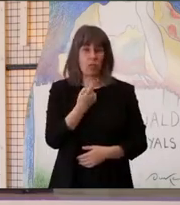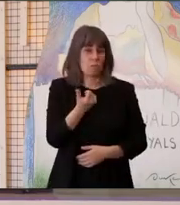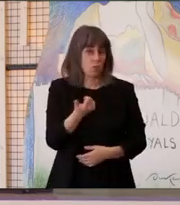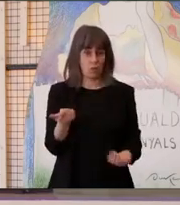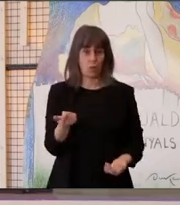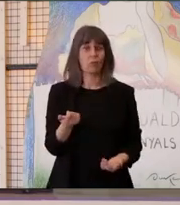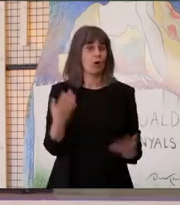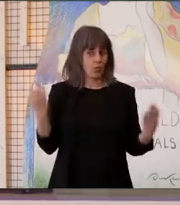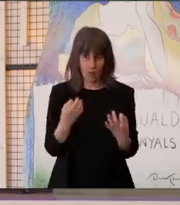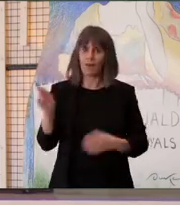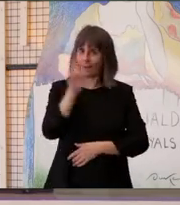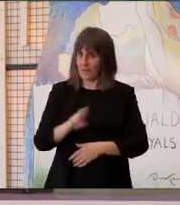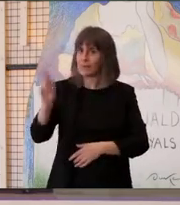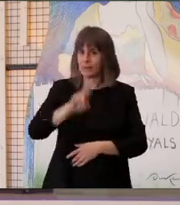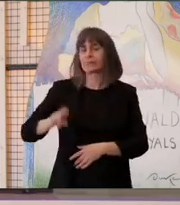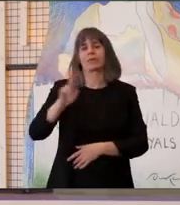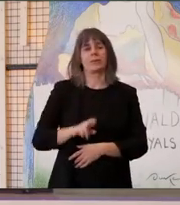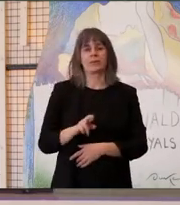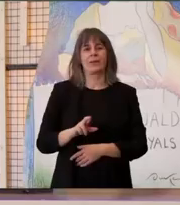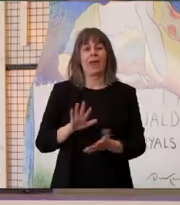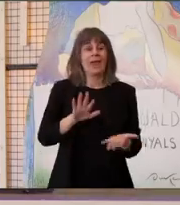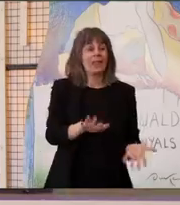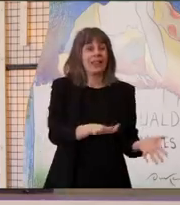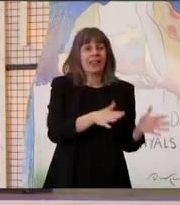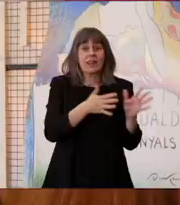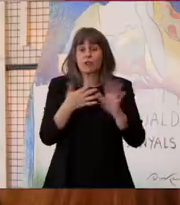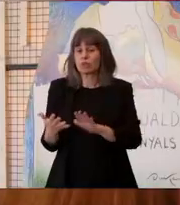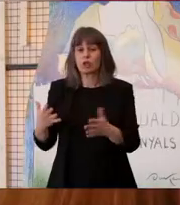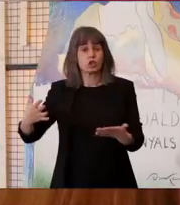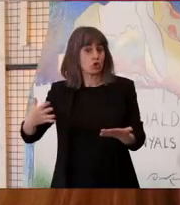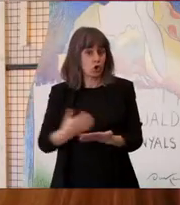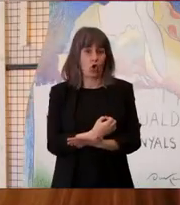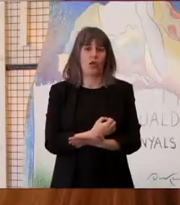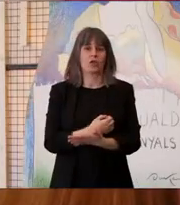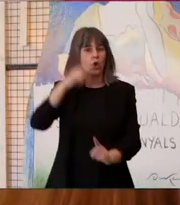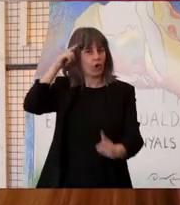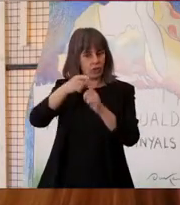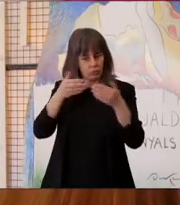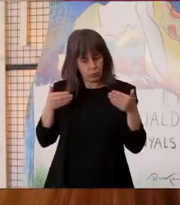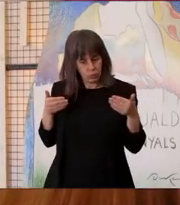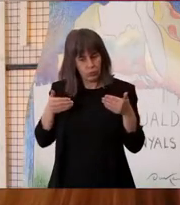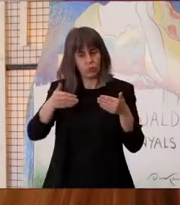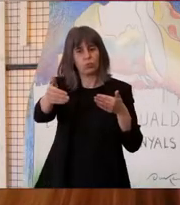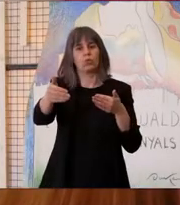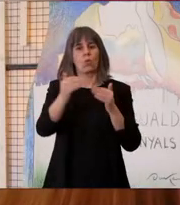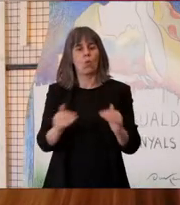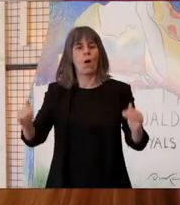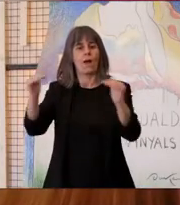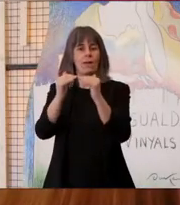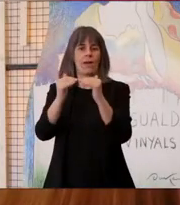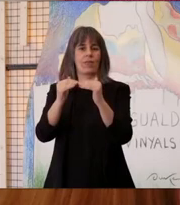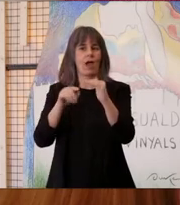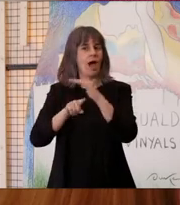todas las transformaciones que ha habido hacia la igualdad todos los avances que hemos tenido